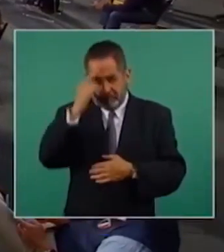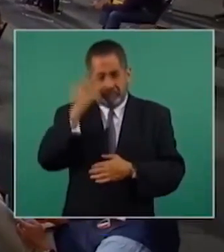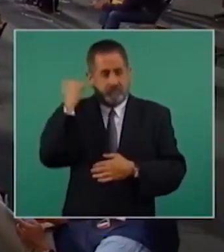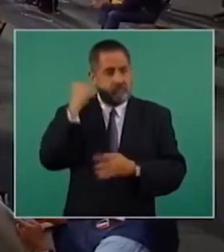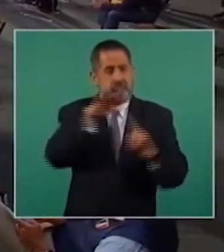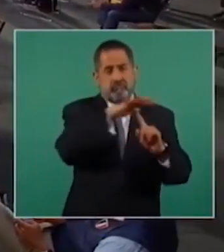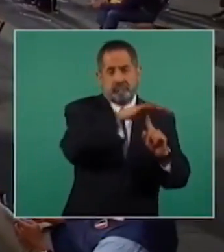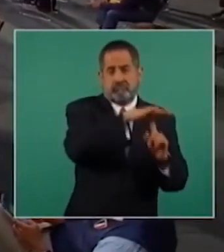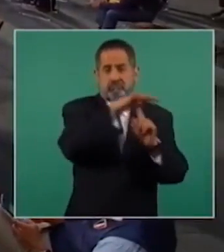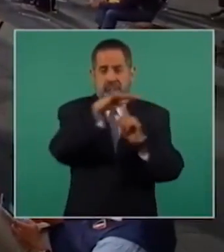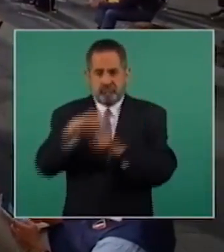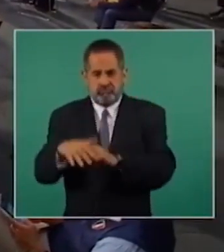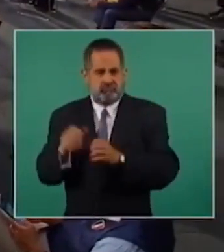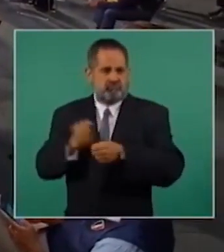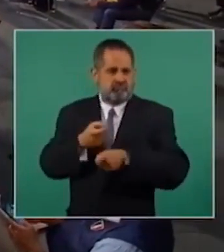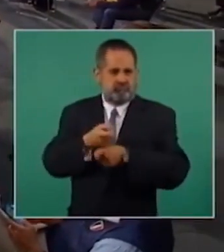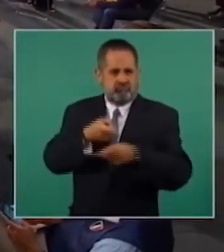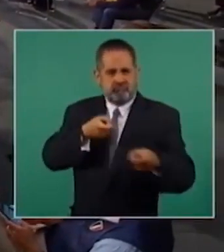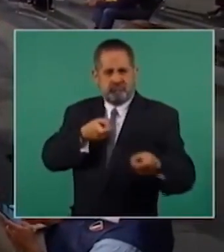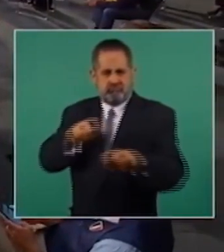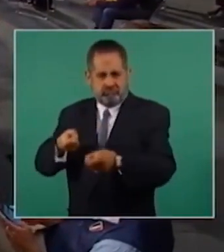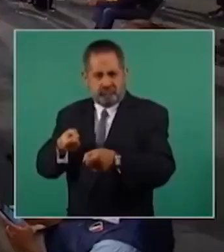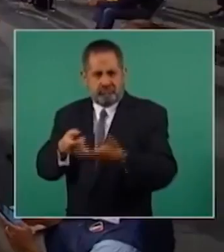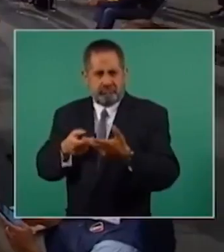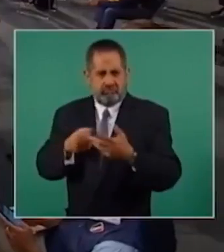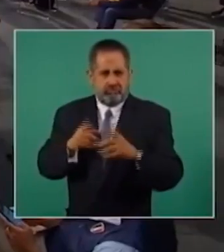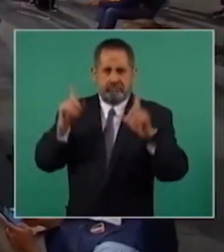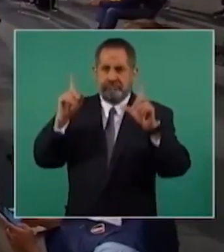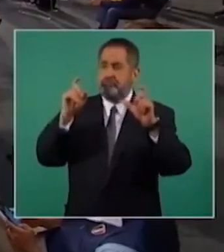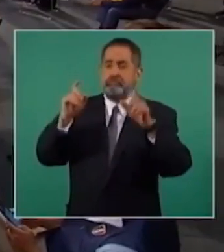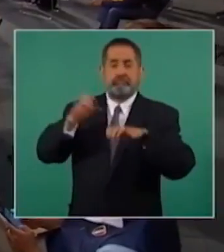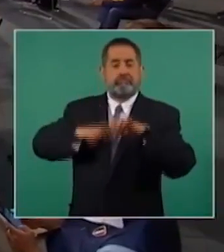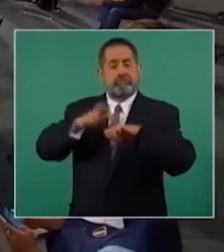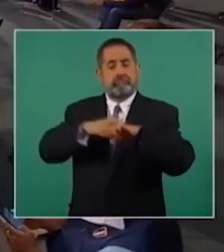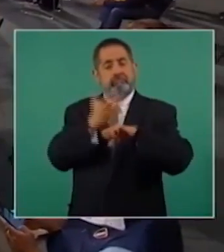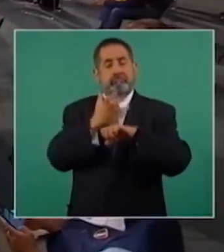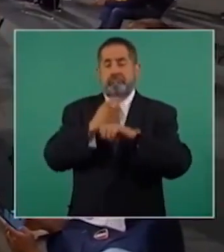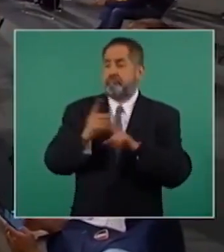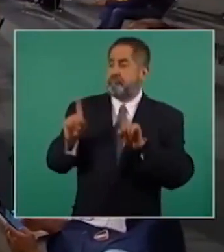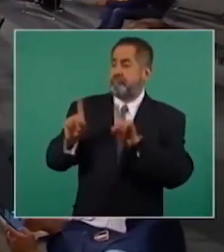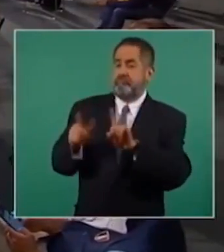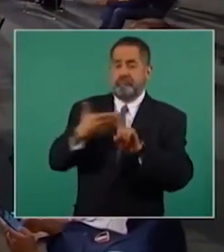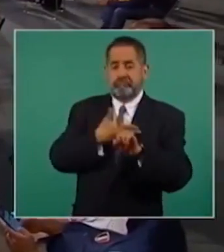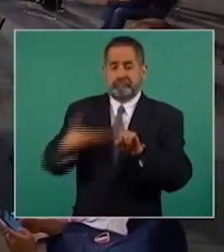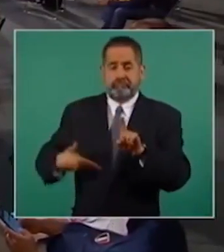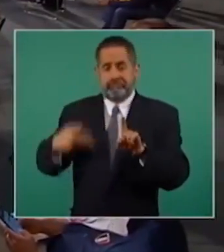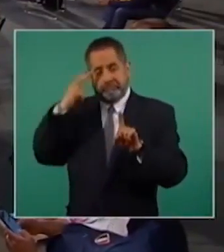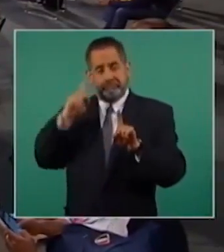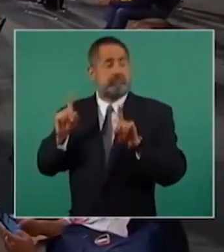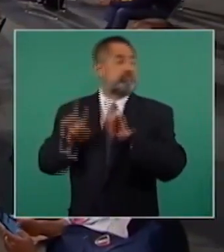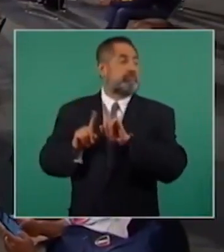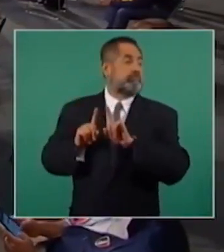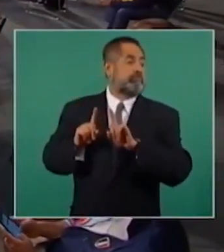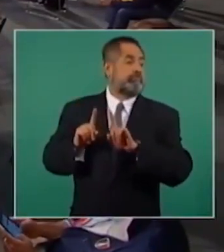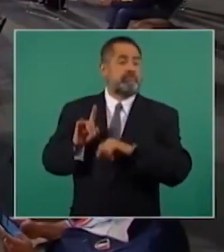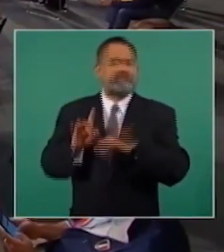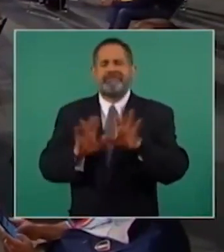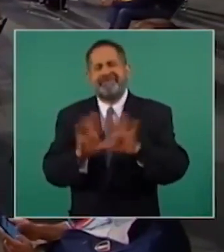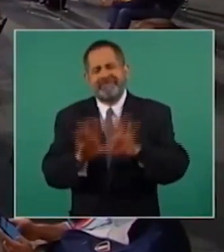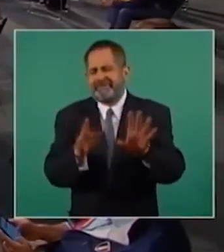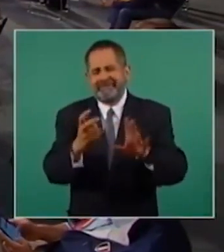helicóptero artillado y se tomaba la foto el embajador de Estados Unidos con el presidente en turno de México. No queremos